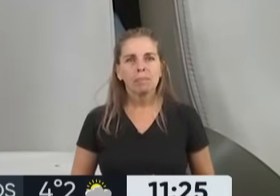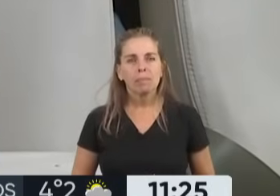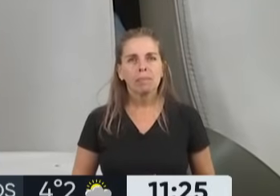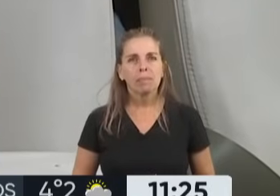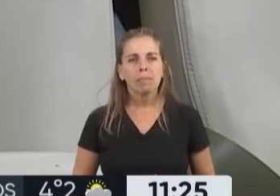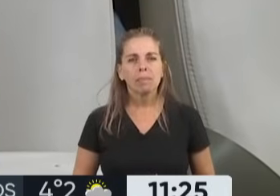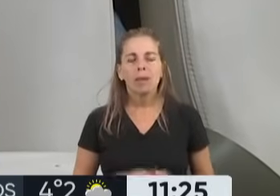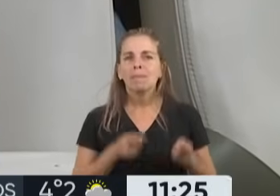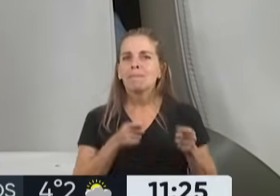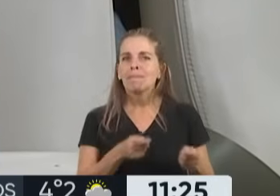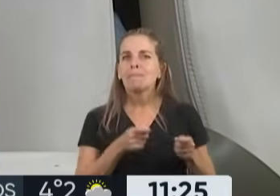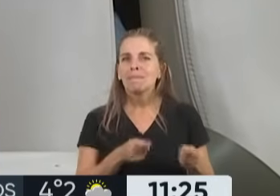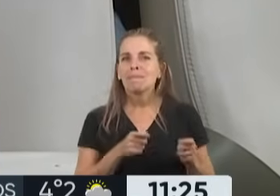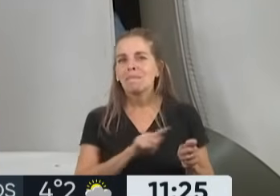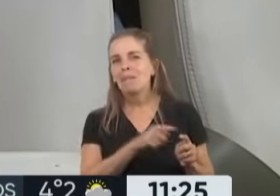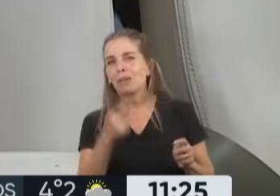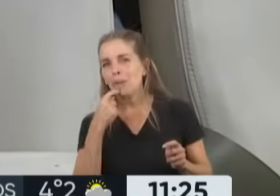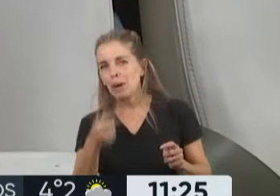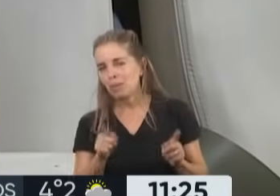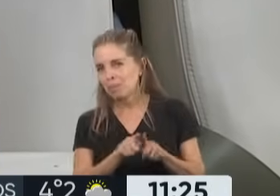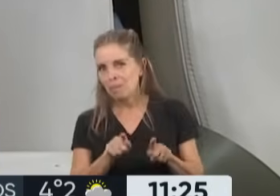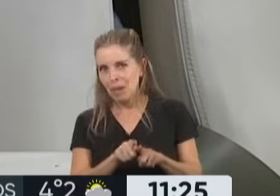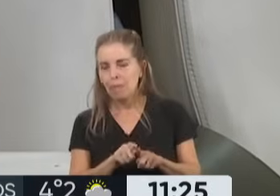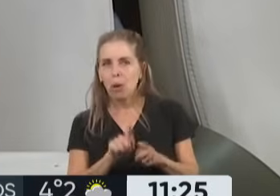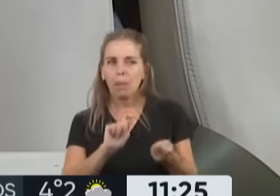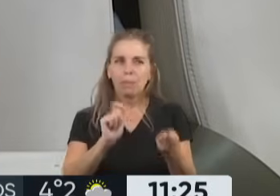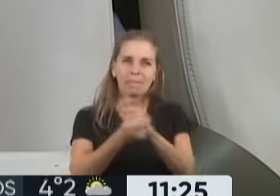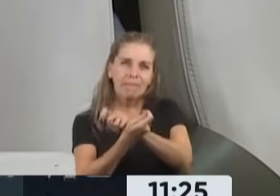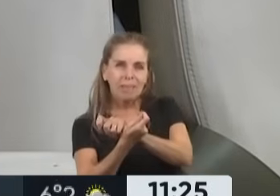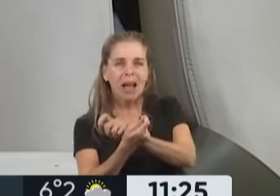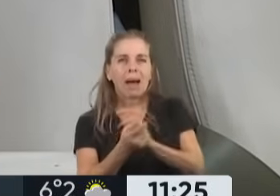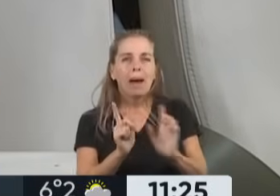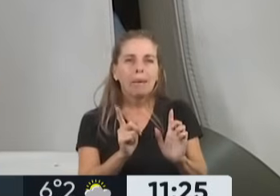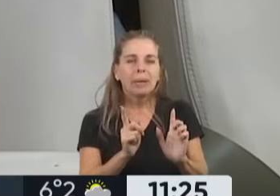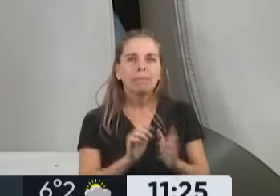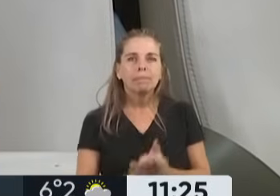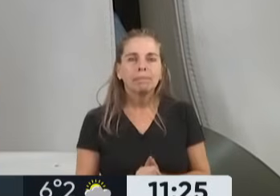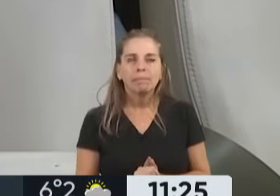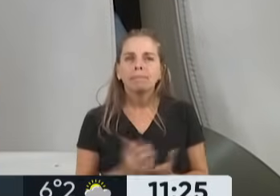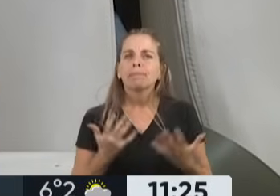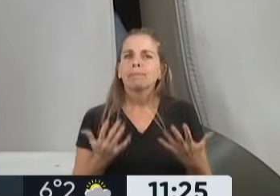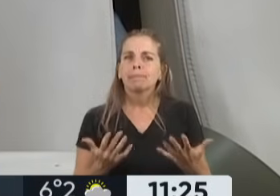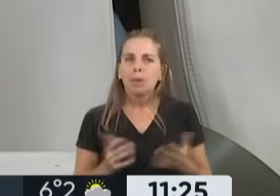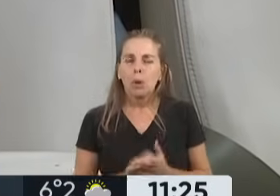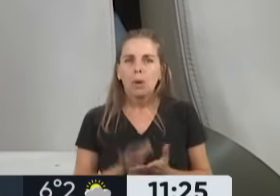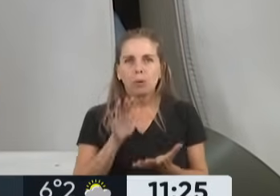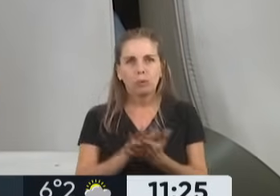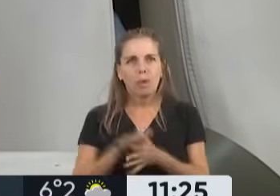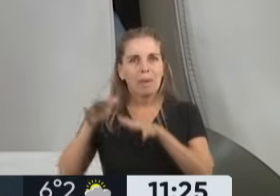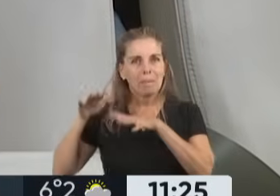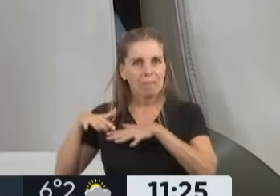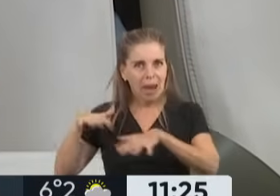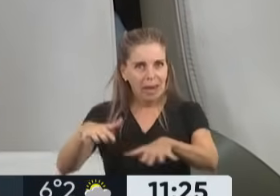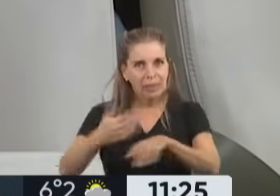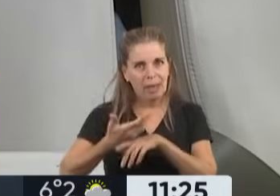Voy a insistir un poquito con la pregunta de Juan Pablo. Voy a tratar de reformularla. Obviamente, al respecto de la movilización de